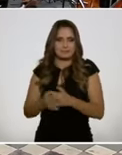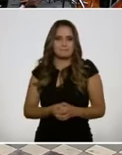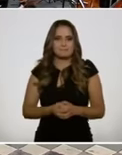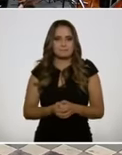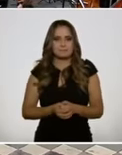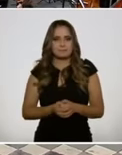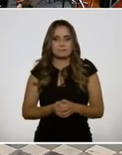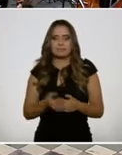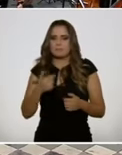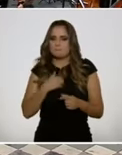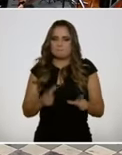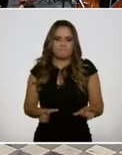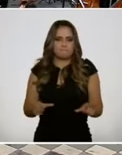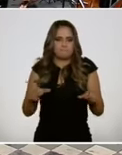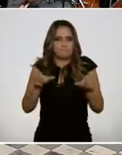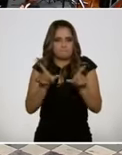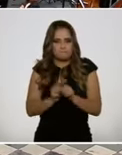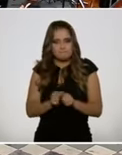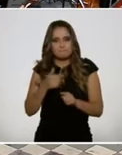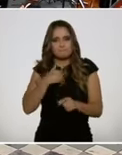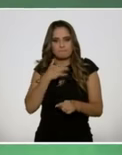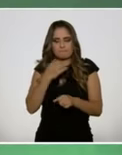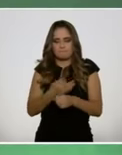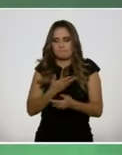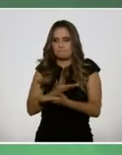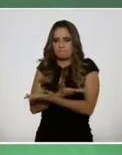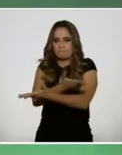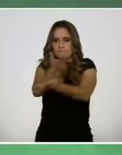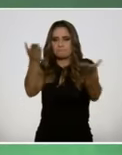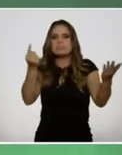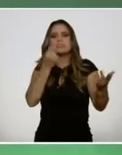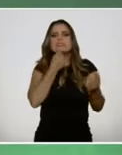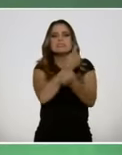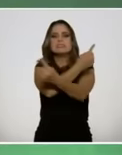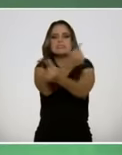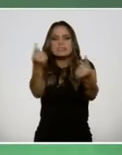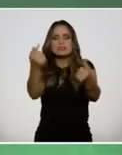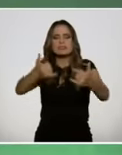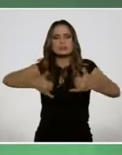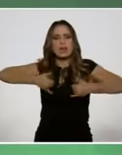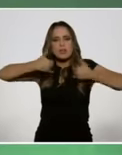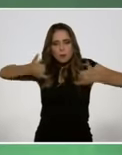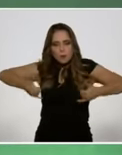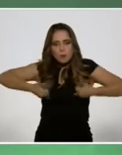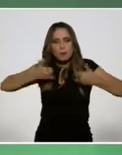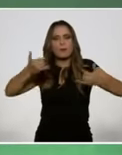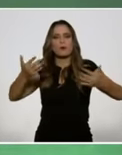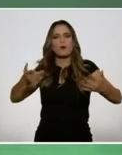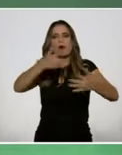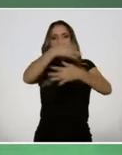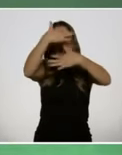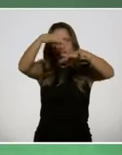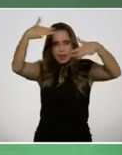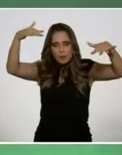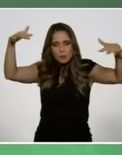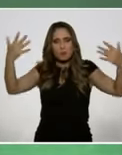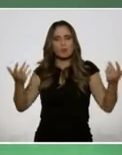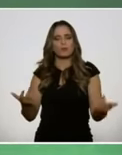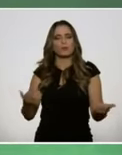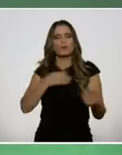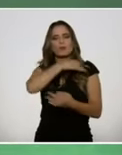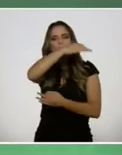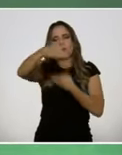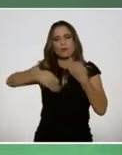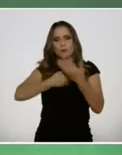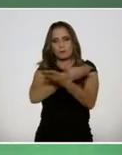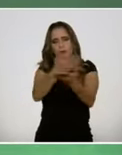ya nada más para terminar, me dirijo a nuestras niñas, niños, adolescentes y jóvenes, así como a nuestros adultos estudiantes.